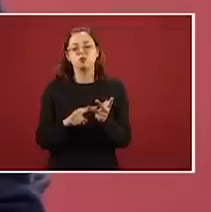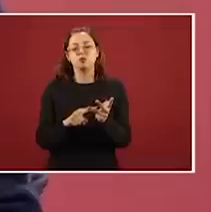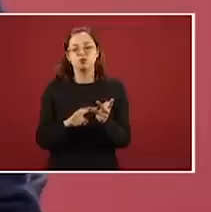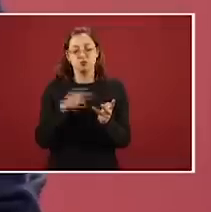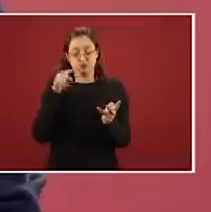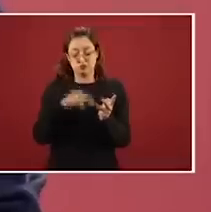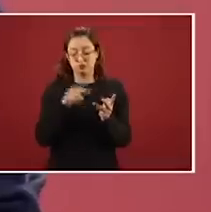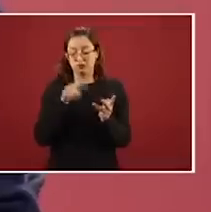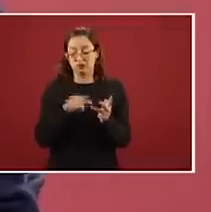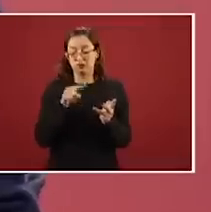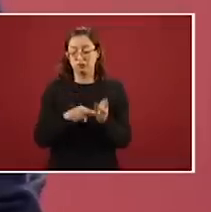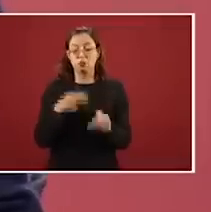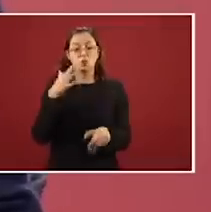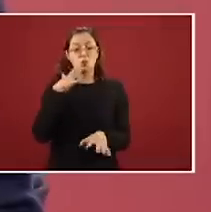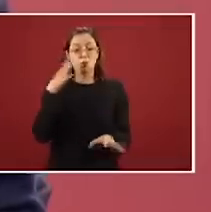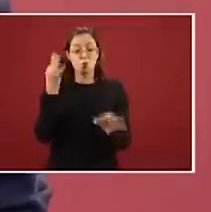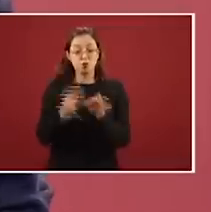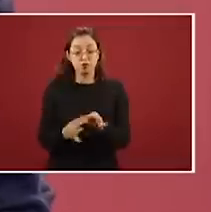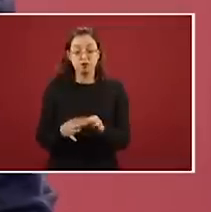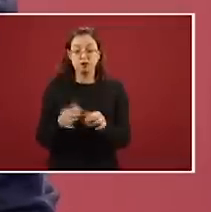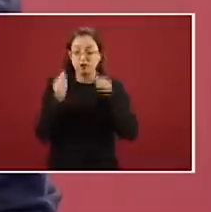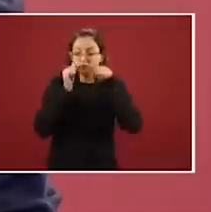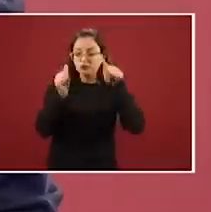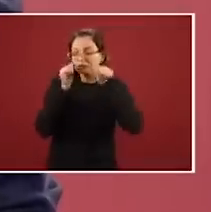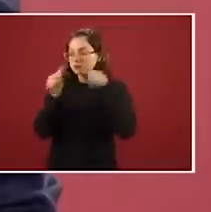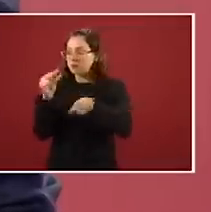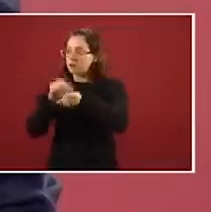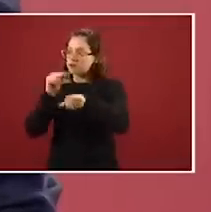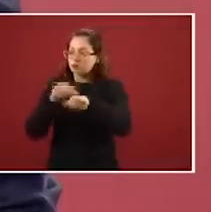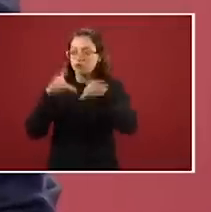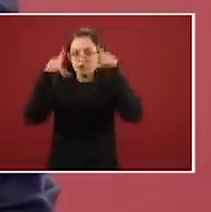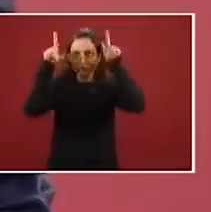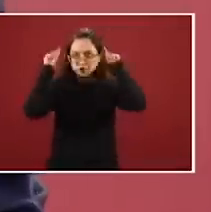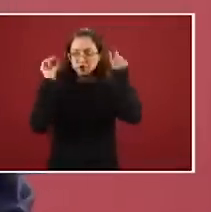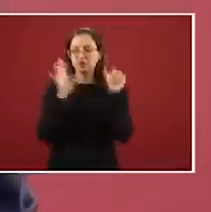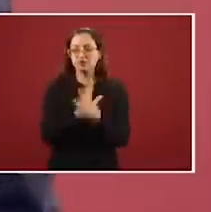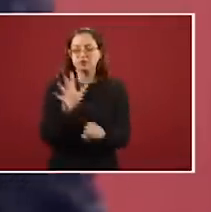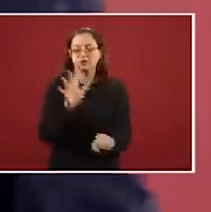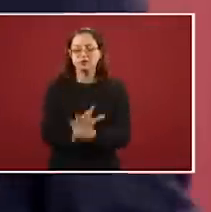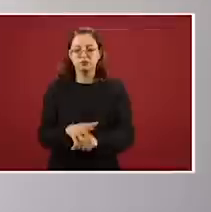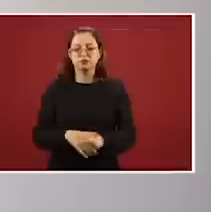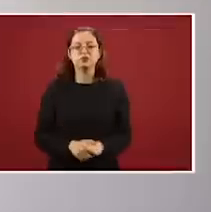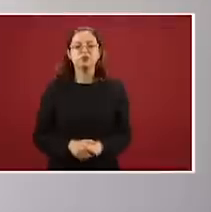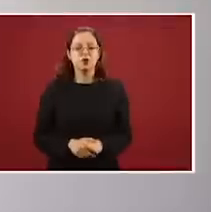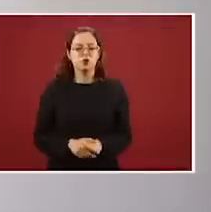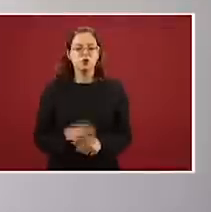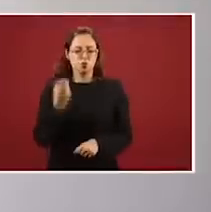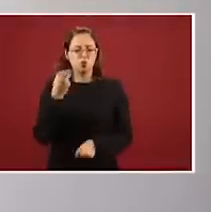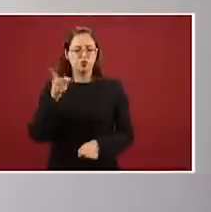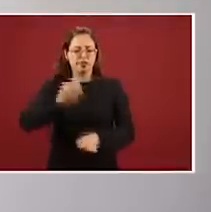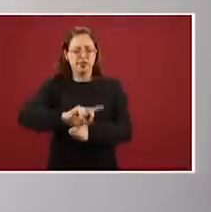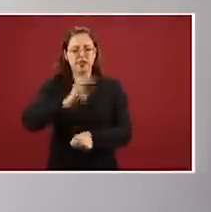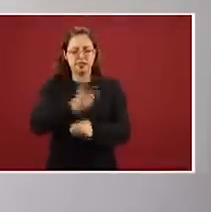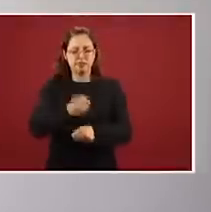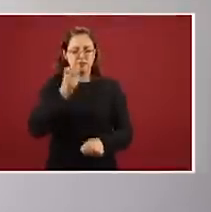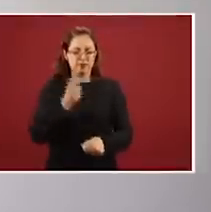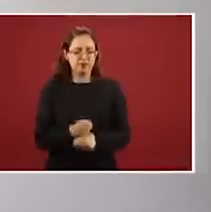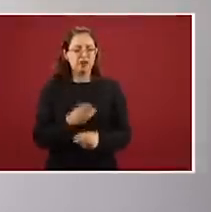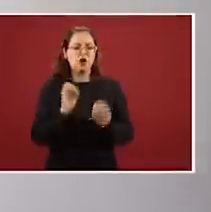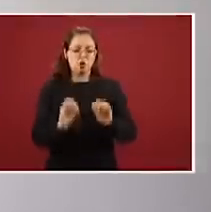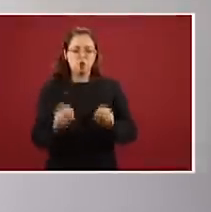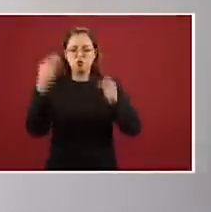de garantizar que no falten los médicos y las enfermeras. Un día voy a poner aquí sus